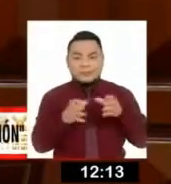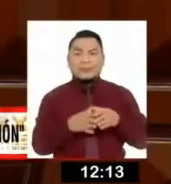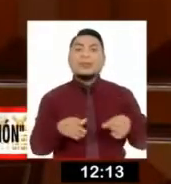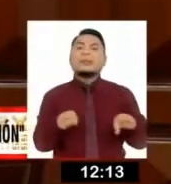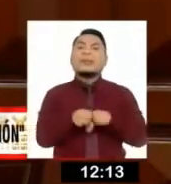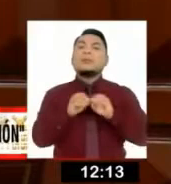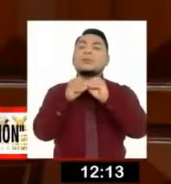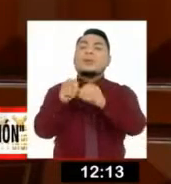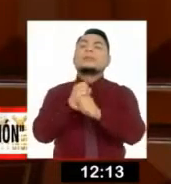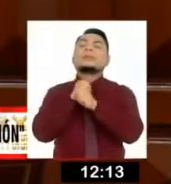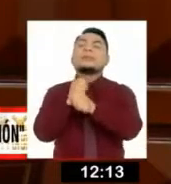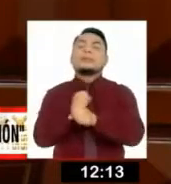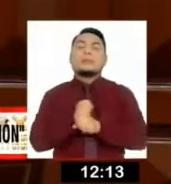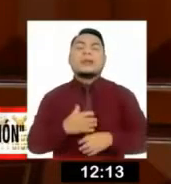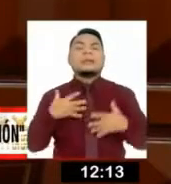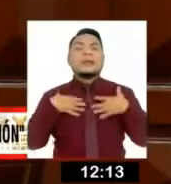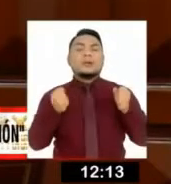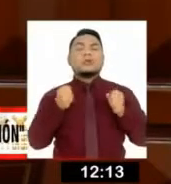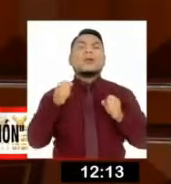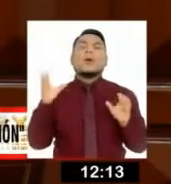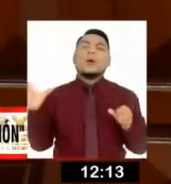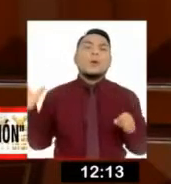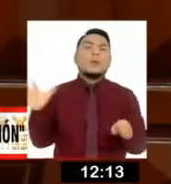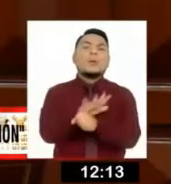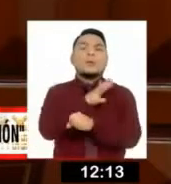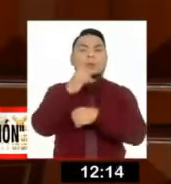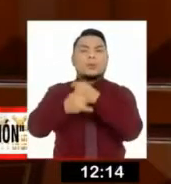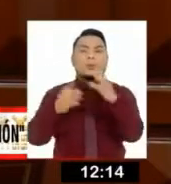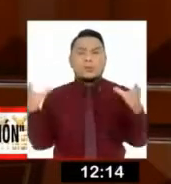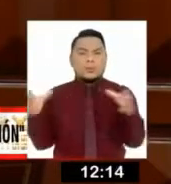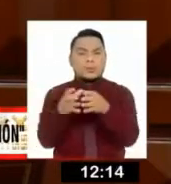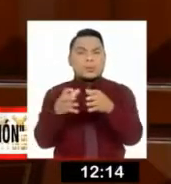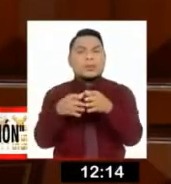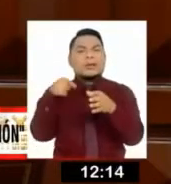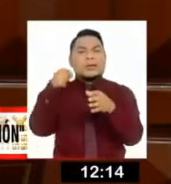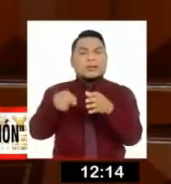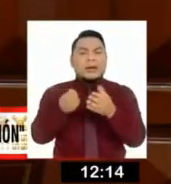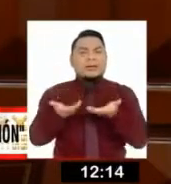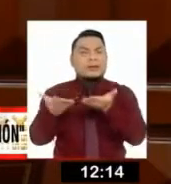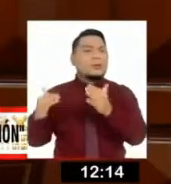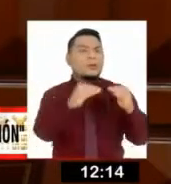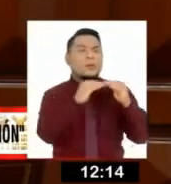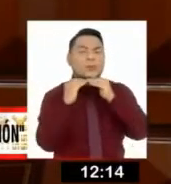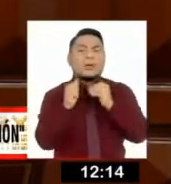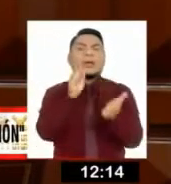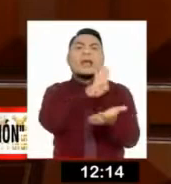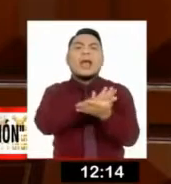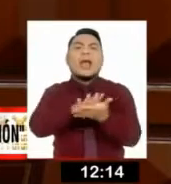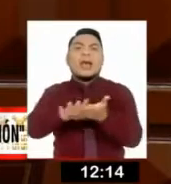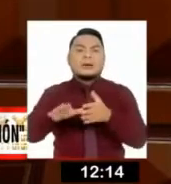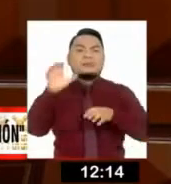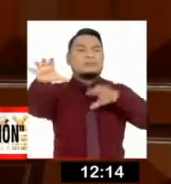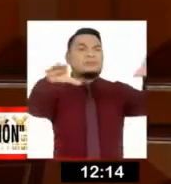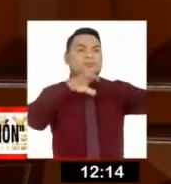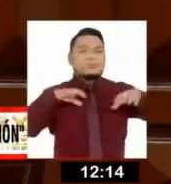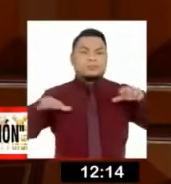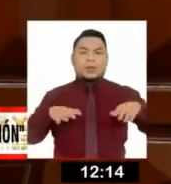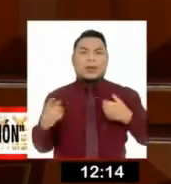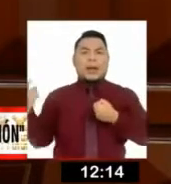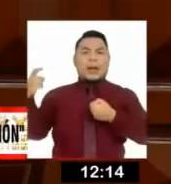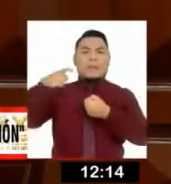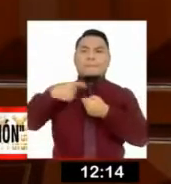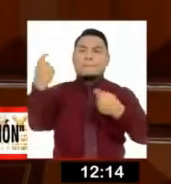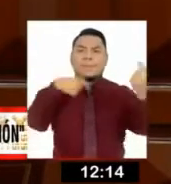un sistema de salud universal, unificado, gratuito, descentralizado y participativo.